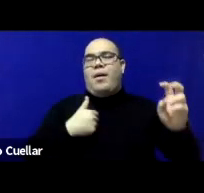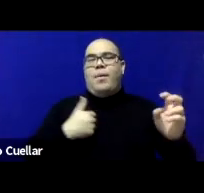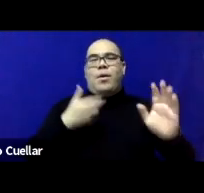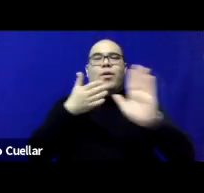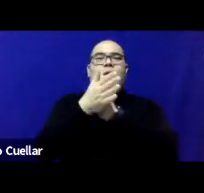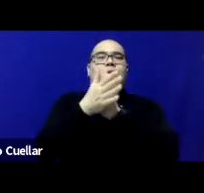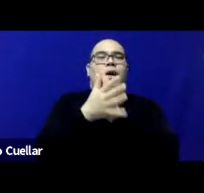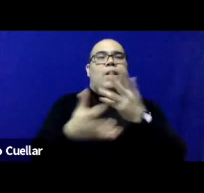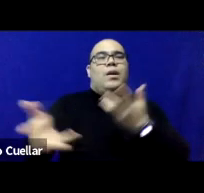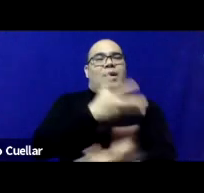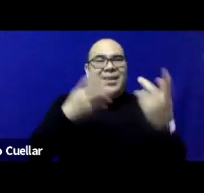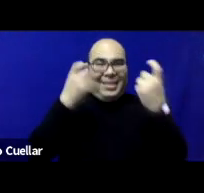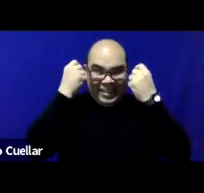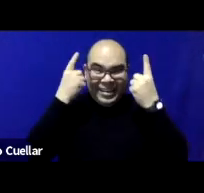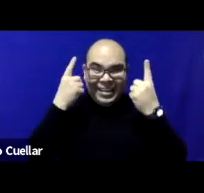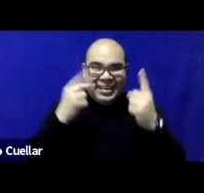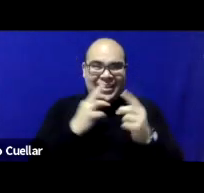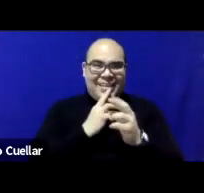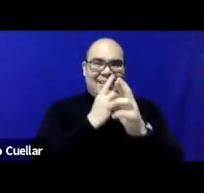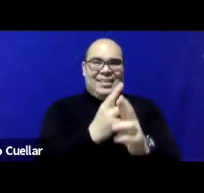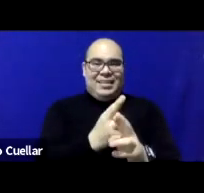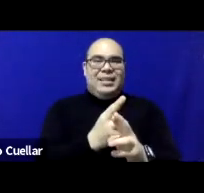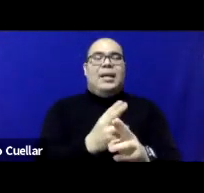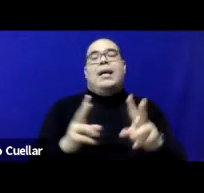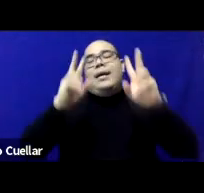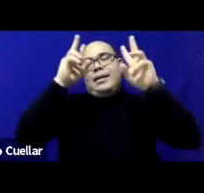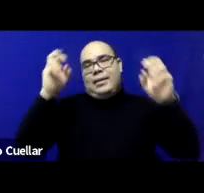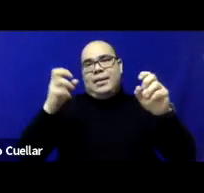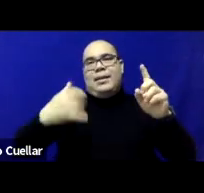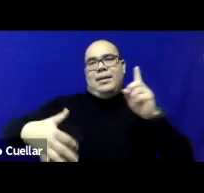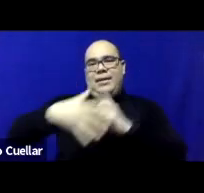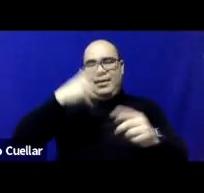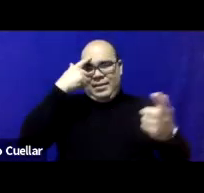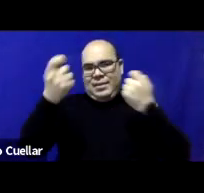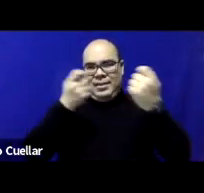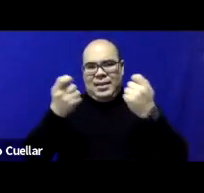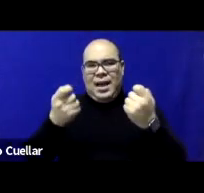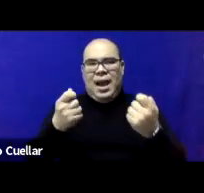a dar. No sé si con eso te contesté a nivel de estrategias de ABA. Ya a nivel